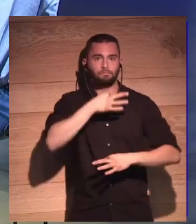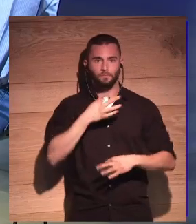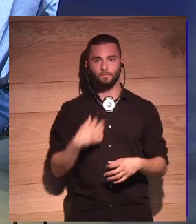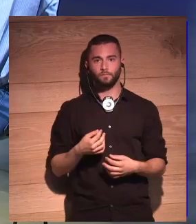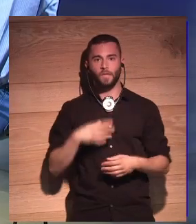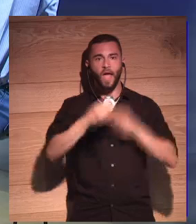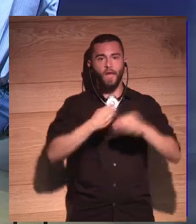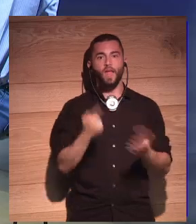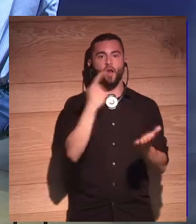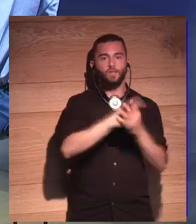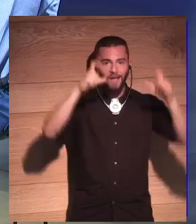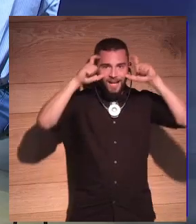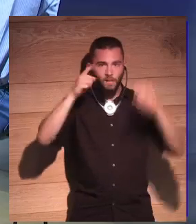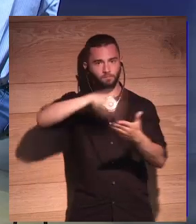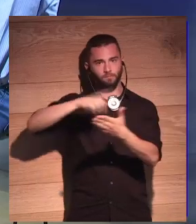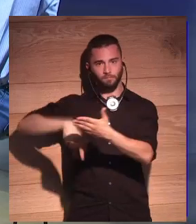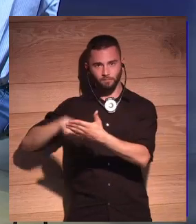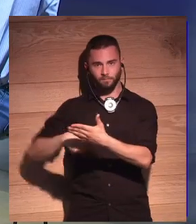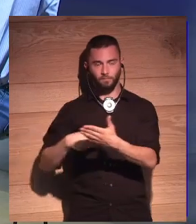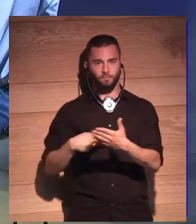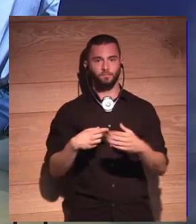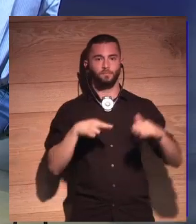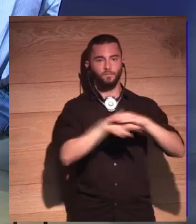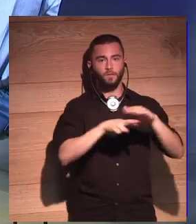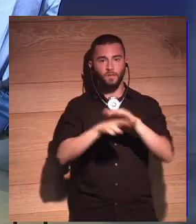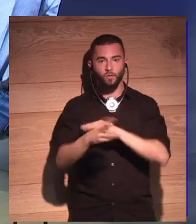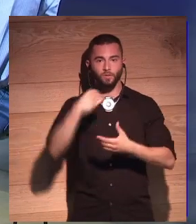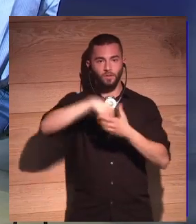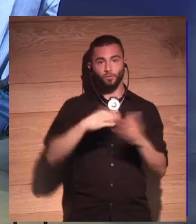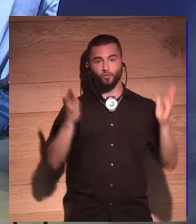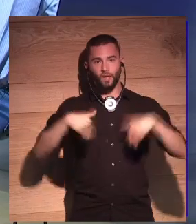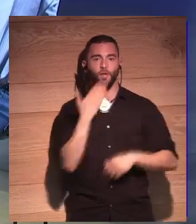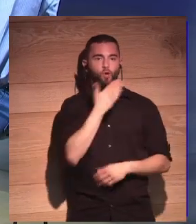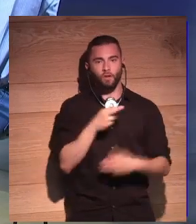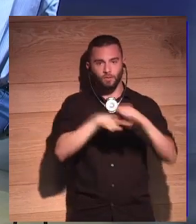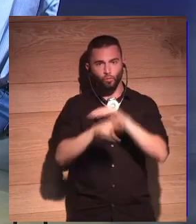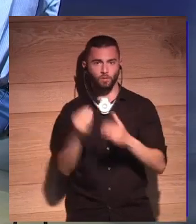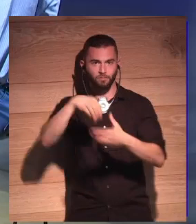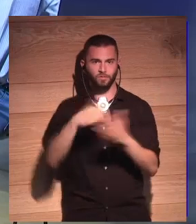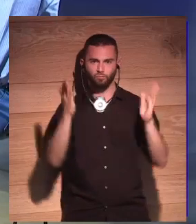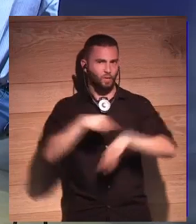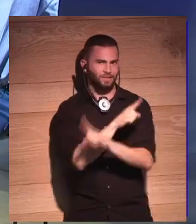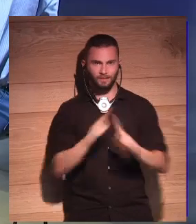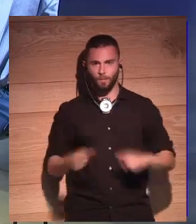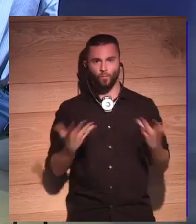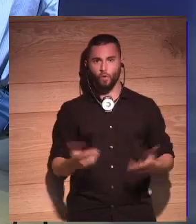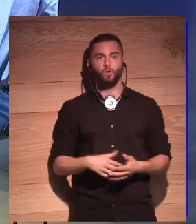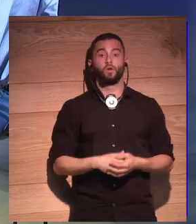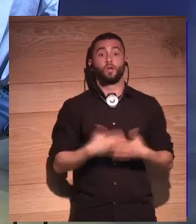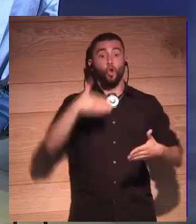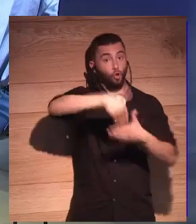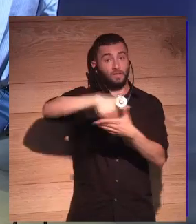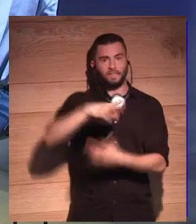alquilar gafas. No tenemos el equipamiento internamente y los colegios tampoco, no están equipados. Los contenidos sí